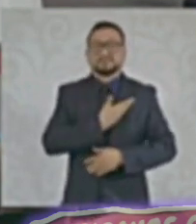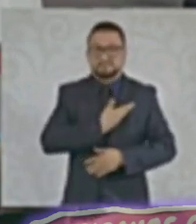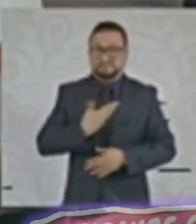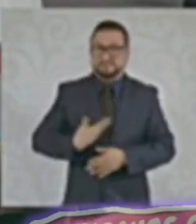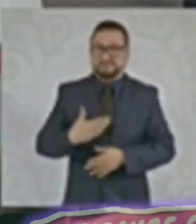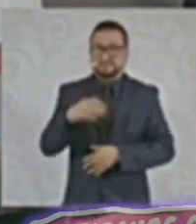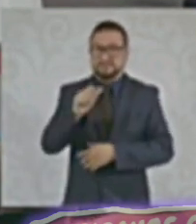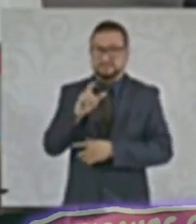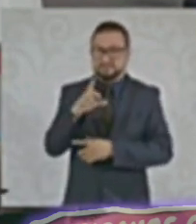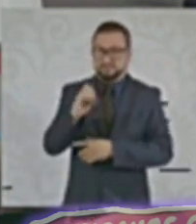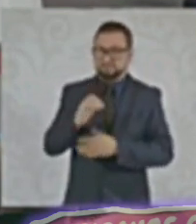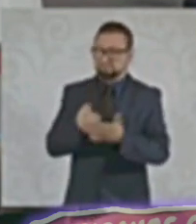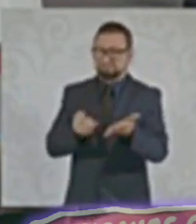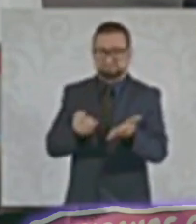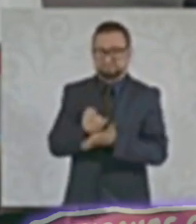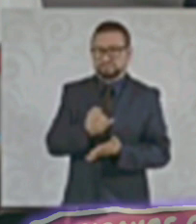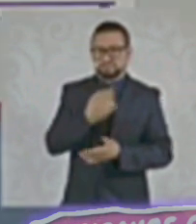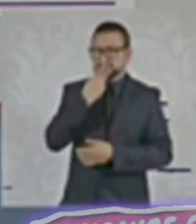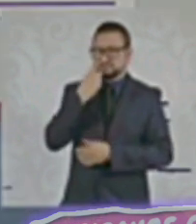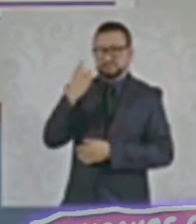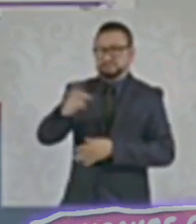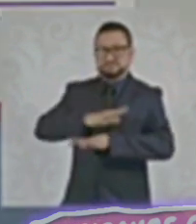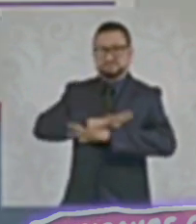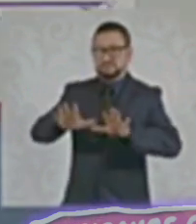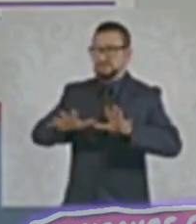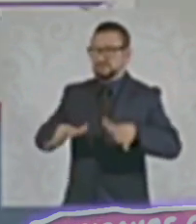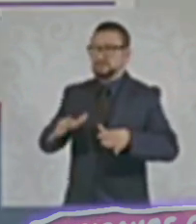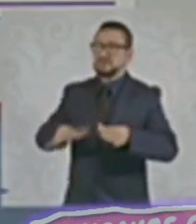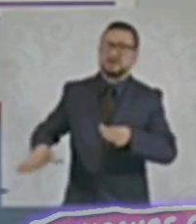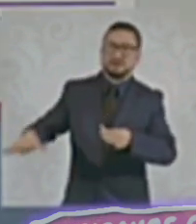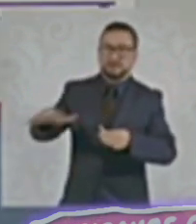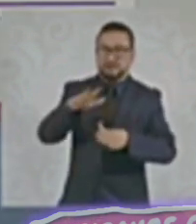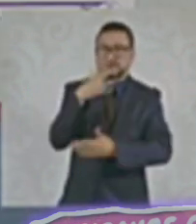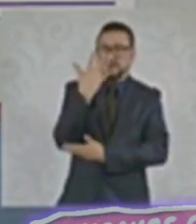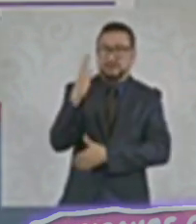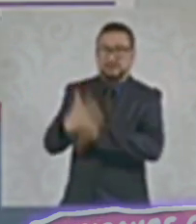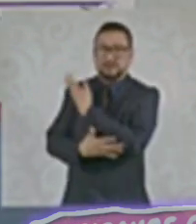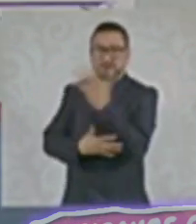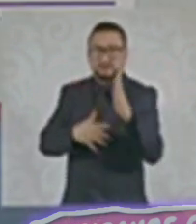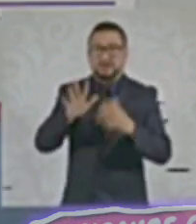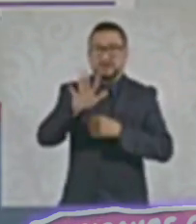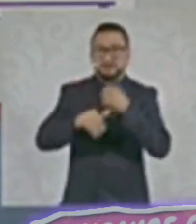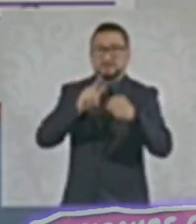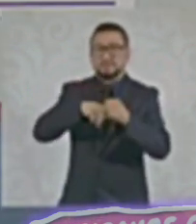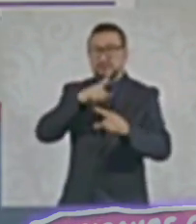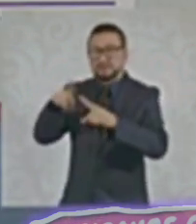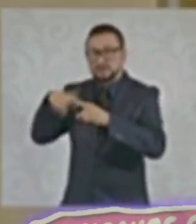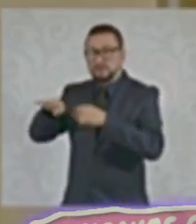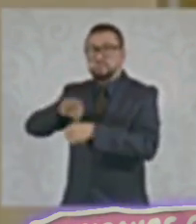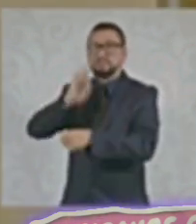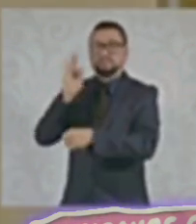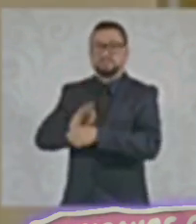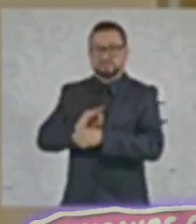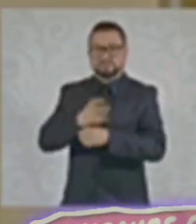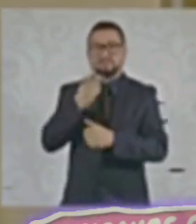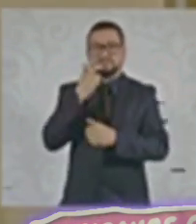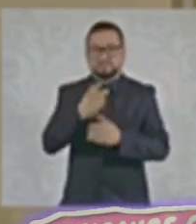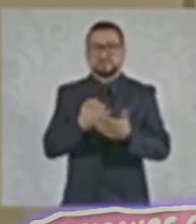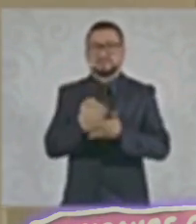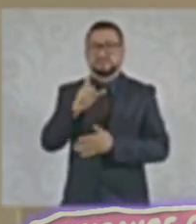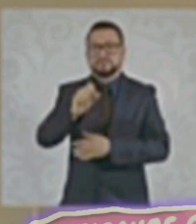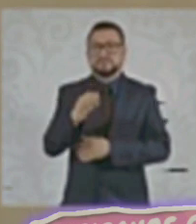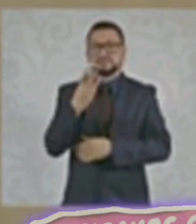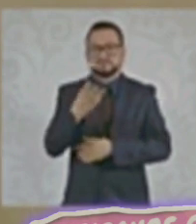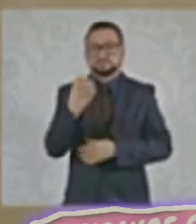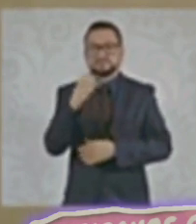Obrador decidió que se hiciera un área de protección de flora y fauna y esto es lo que se decretó el 23 de septiembre